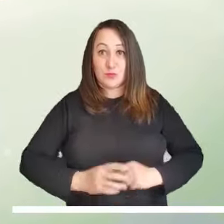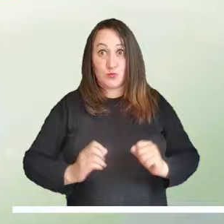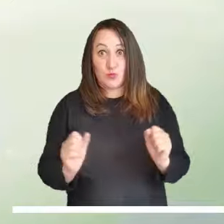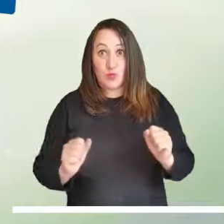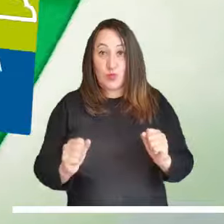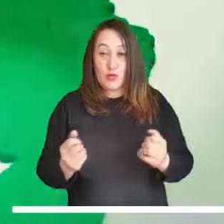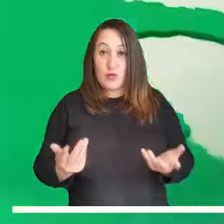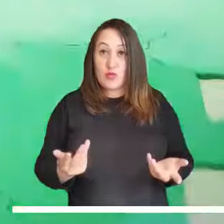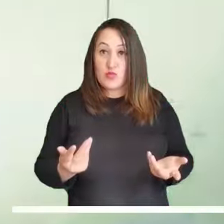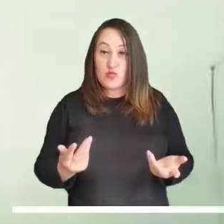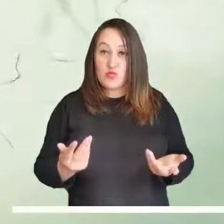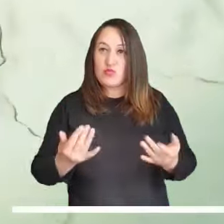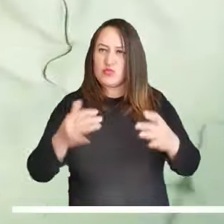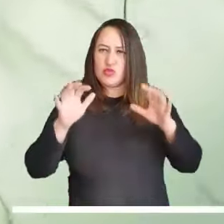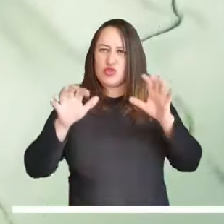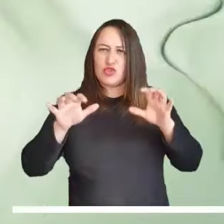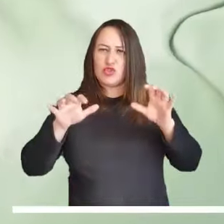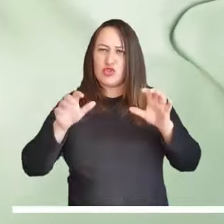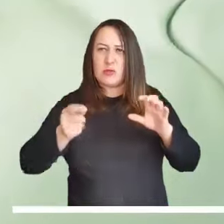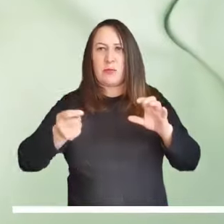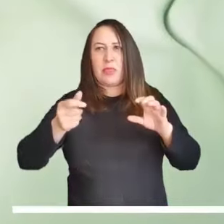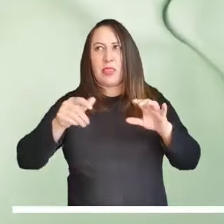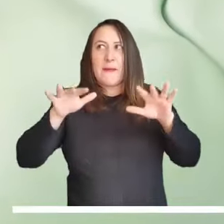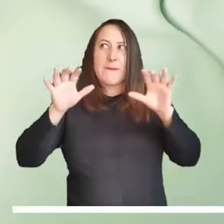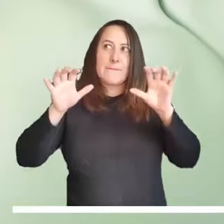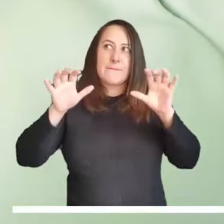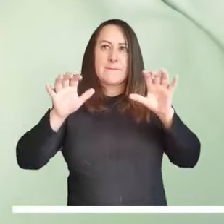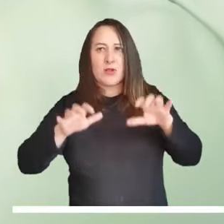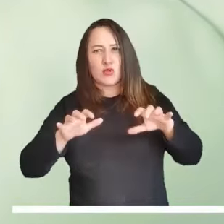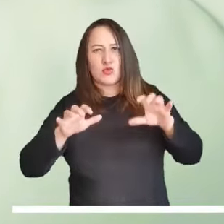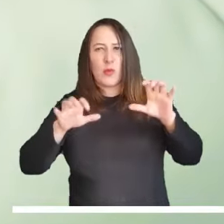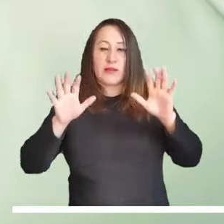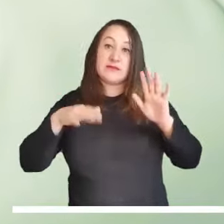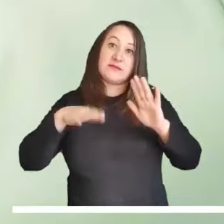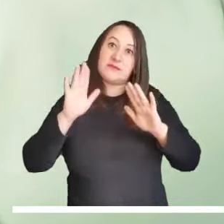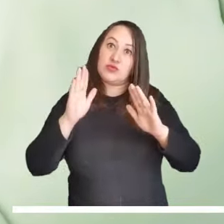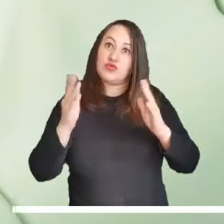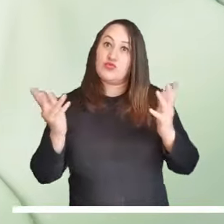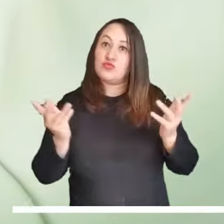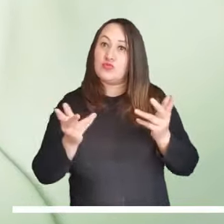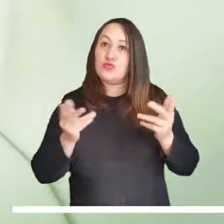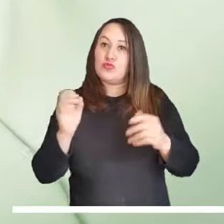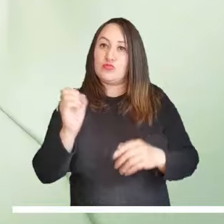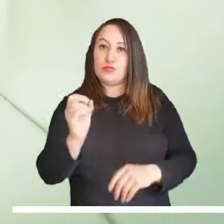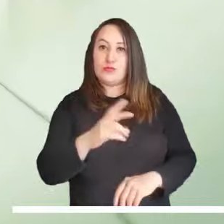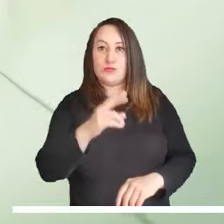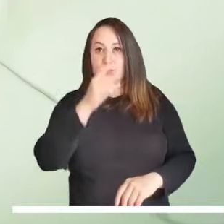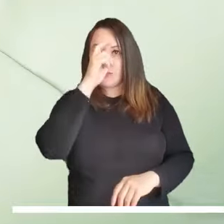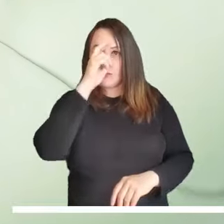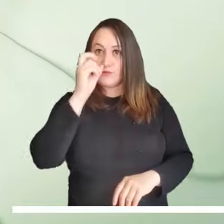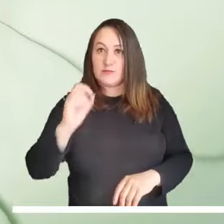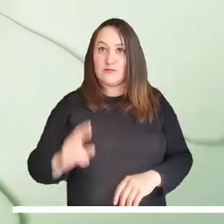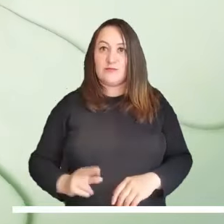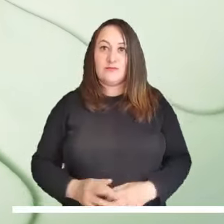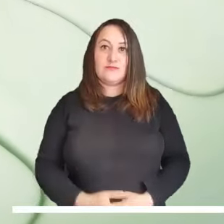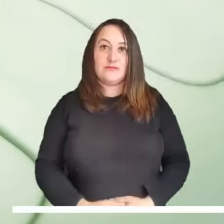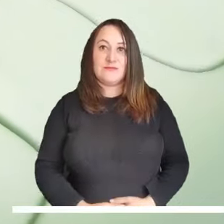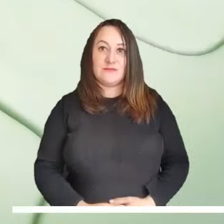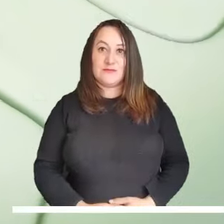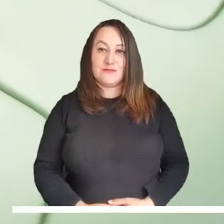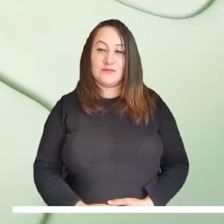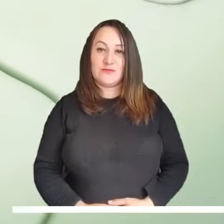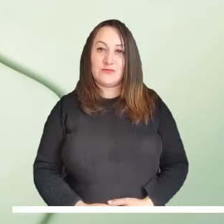Los bogotanos experimentarán lloviznas intermitentes durante la tarde, las más persistentes al oriente, norte y